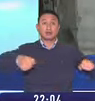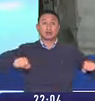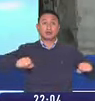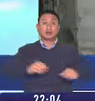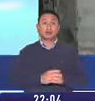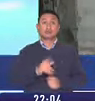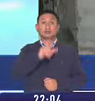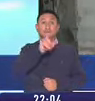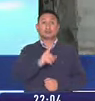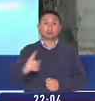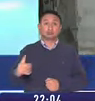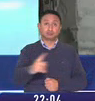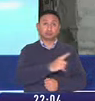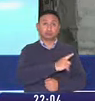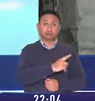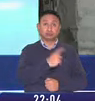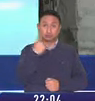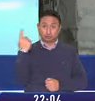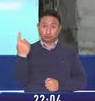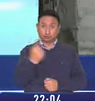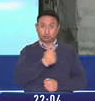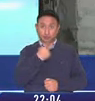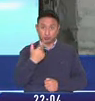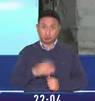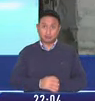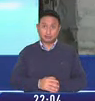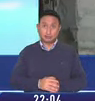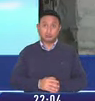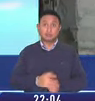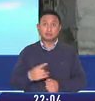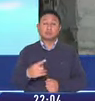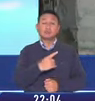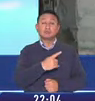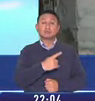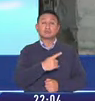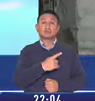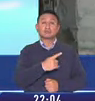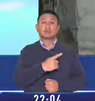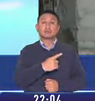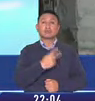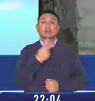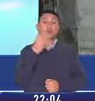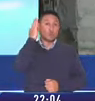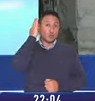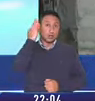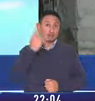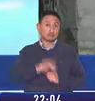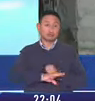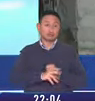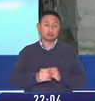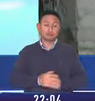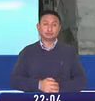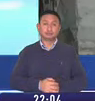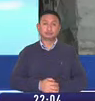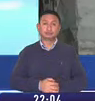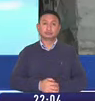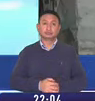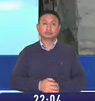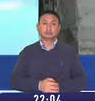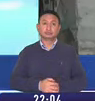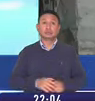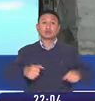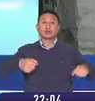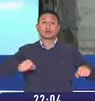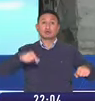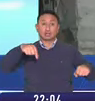este delincuente que sondeaba la zona terminó por robarle a dos mujeres. Los robos son en